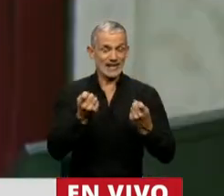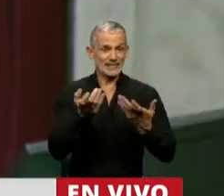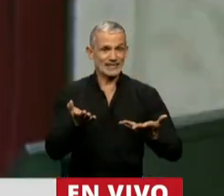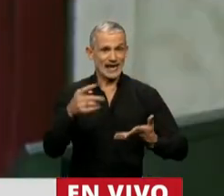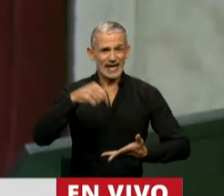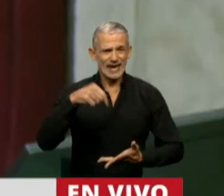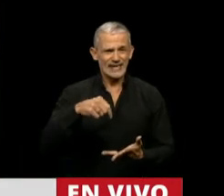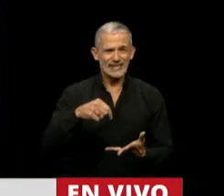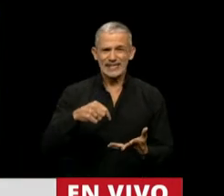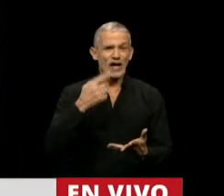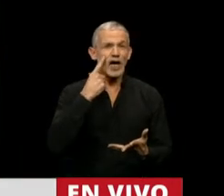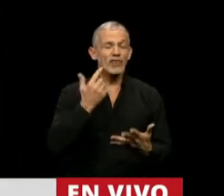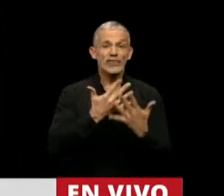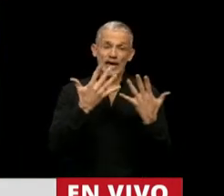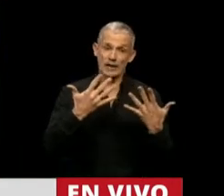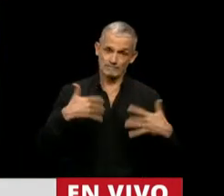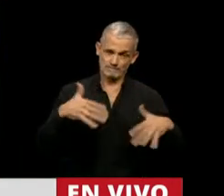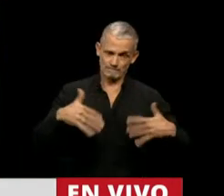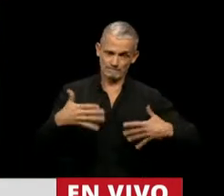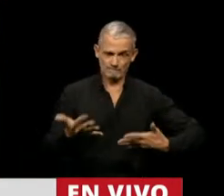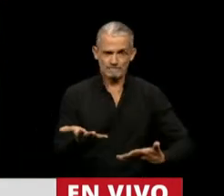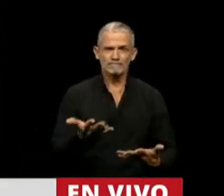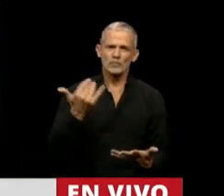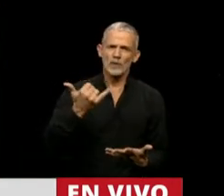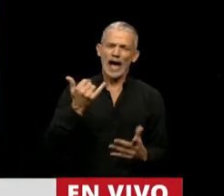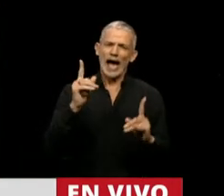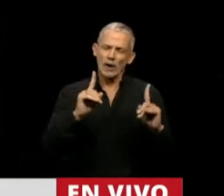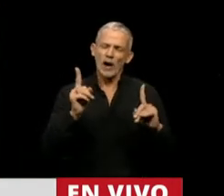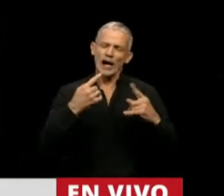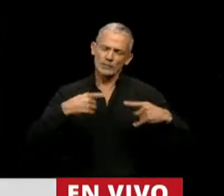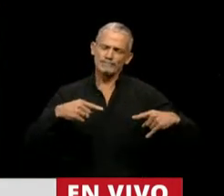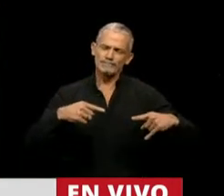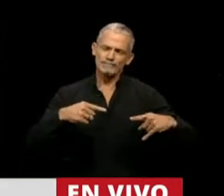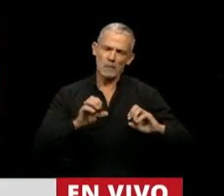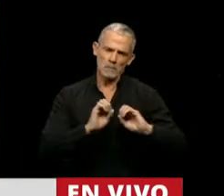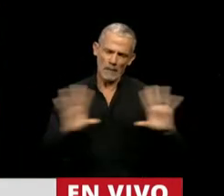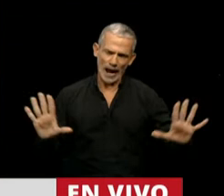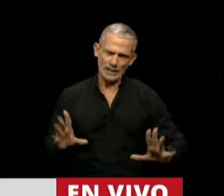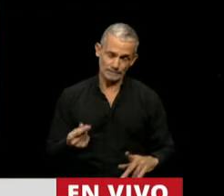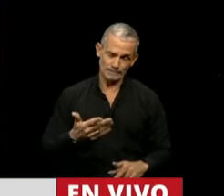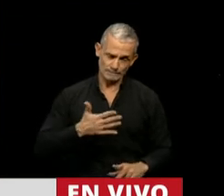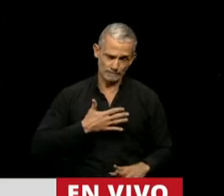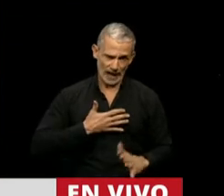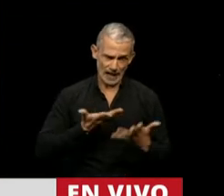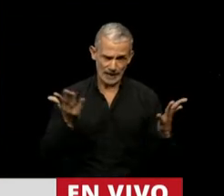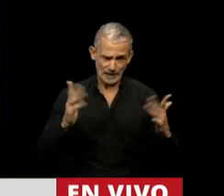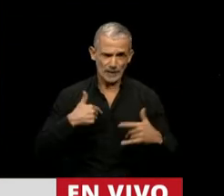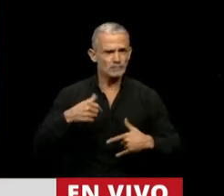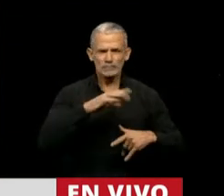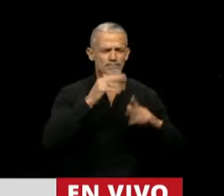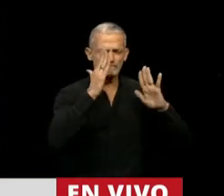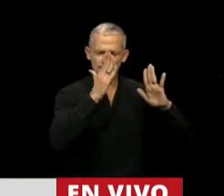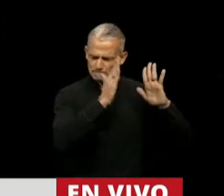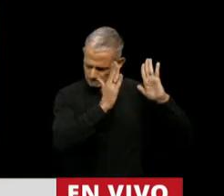en esta jornada que, bueno, con algunos hechos lamentables, me parece que debemos concentrarnos en